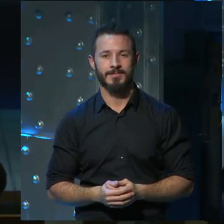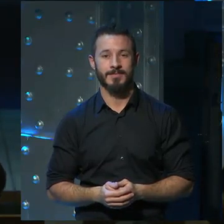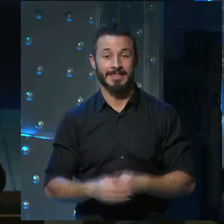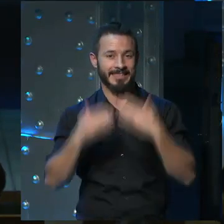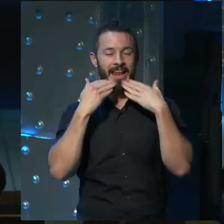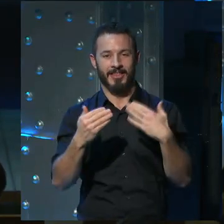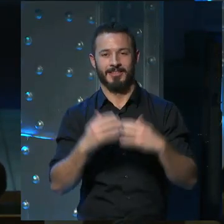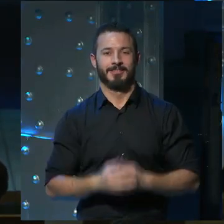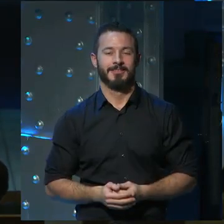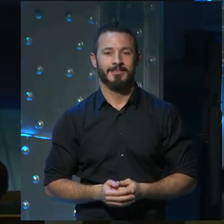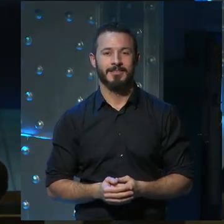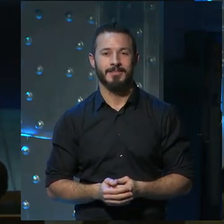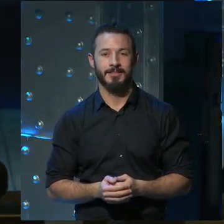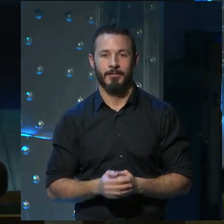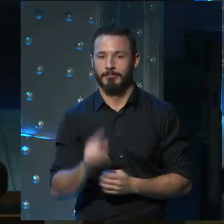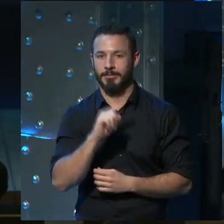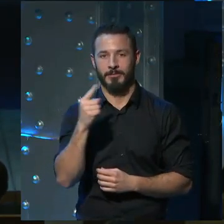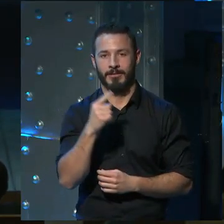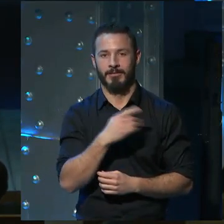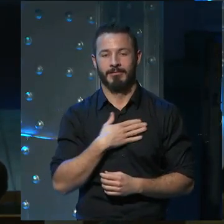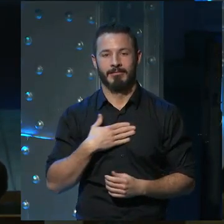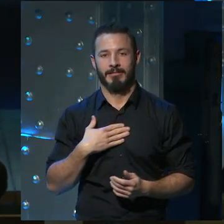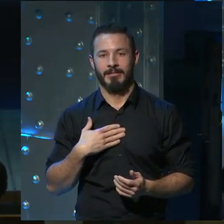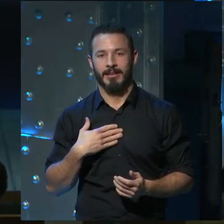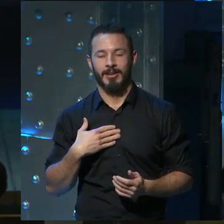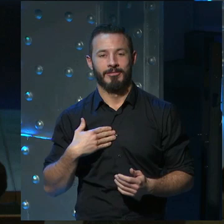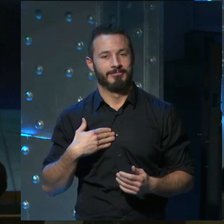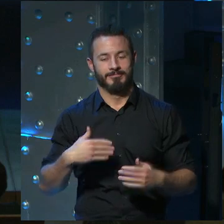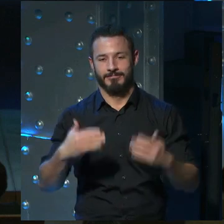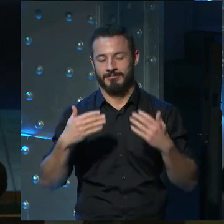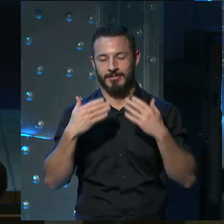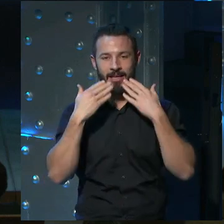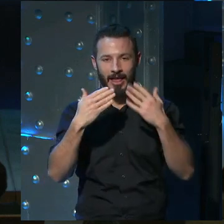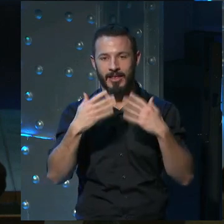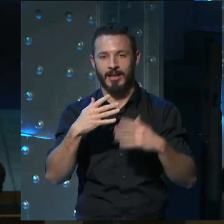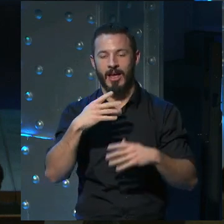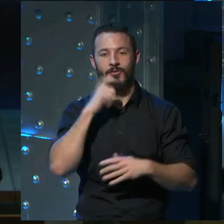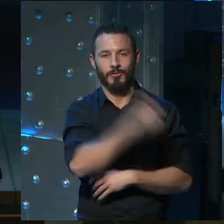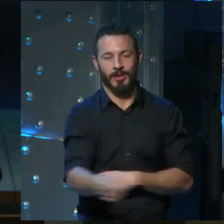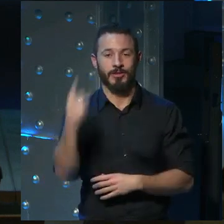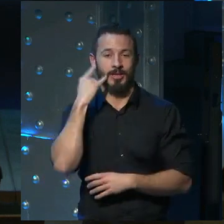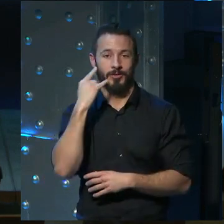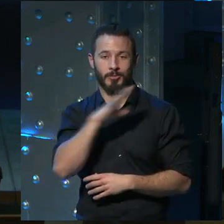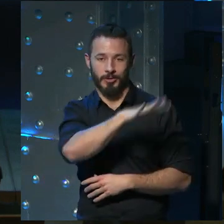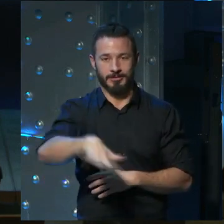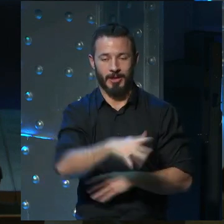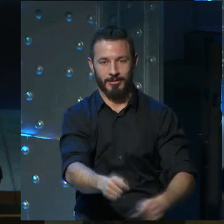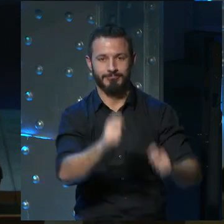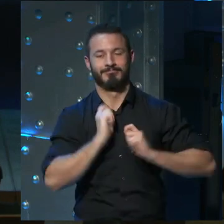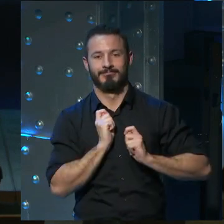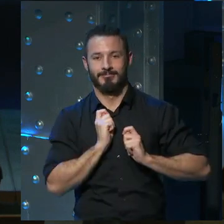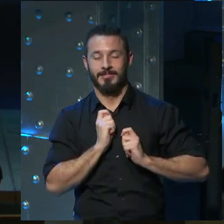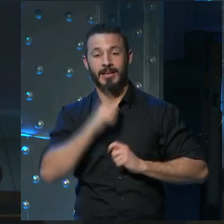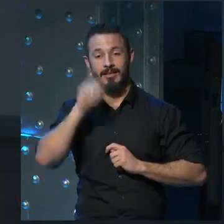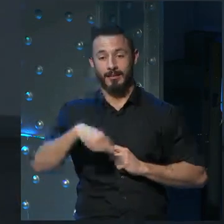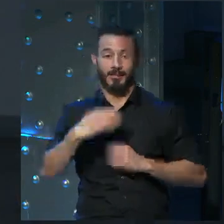Muchas gracias. En primer lugar, quería dar las gracias a la Fundación Telefónica por cedernos este espacio y